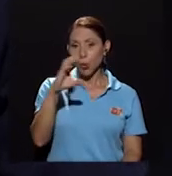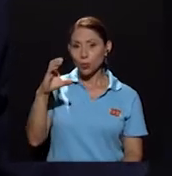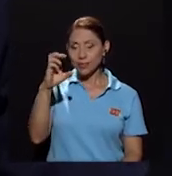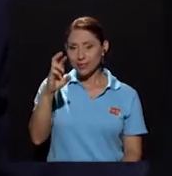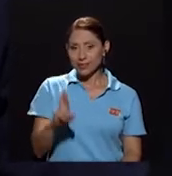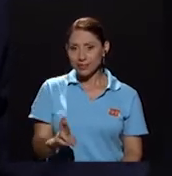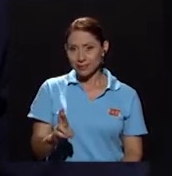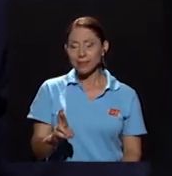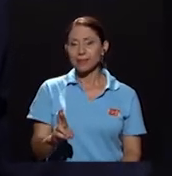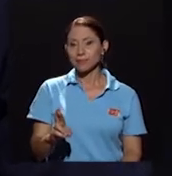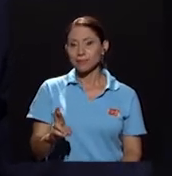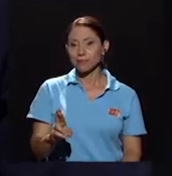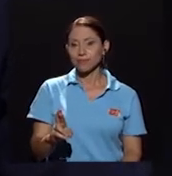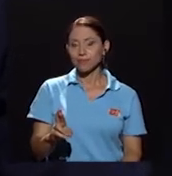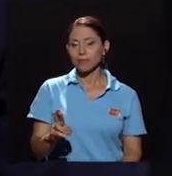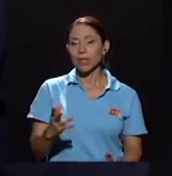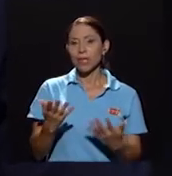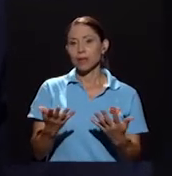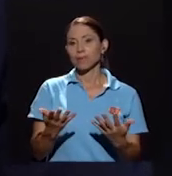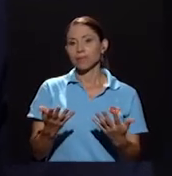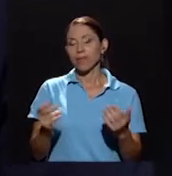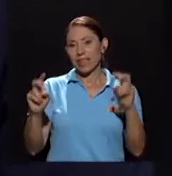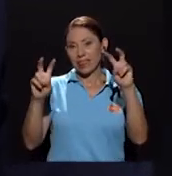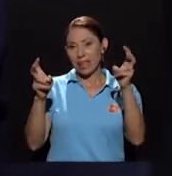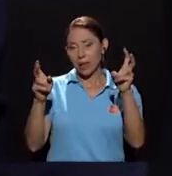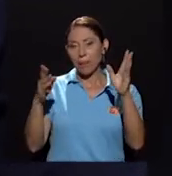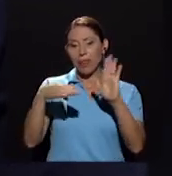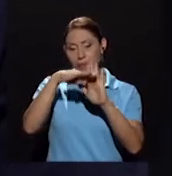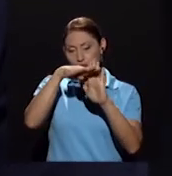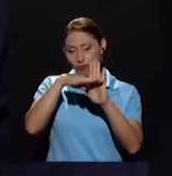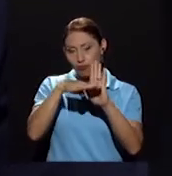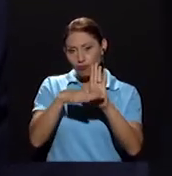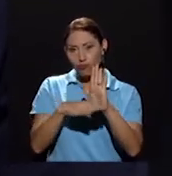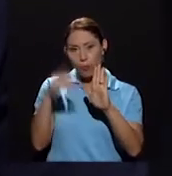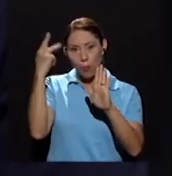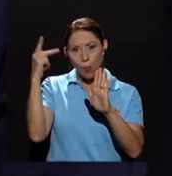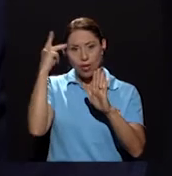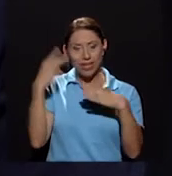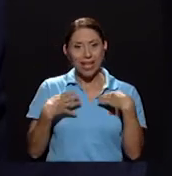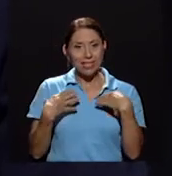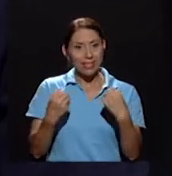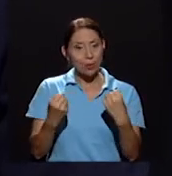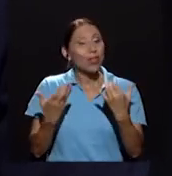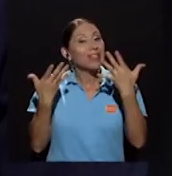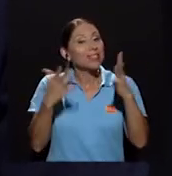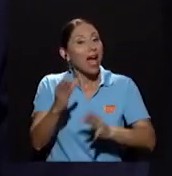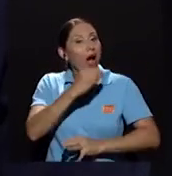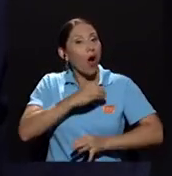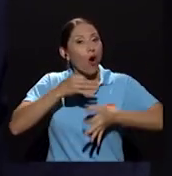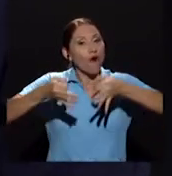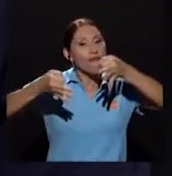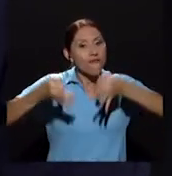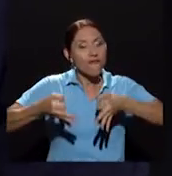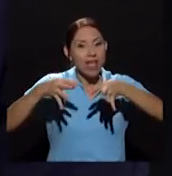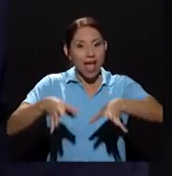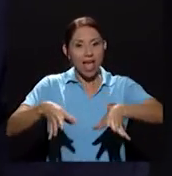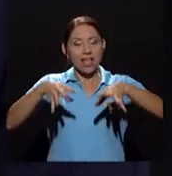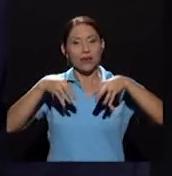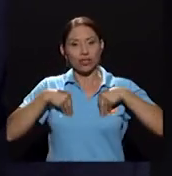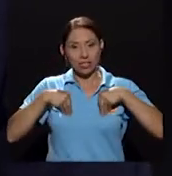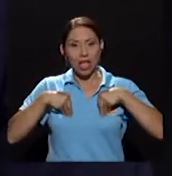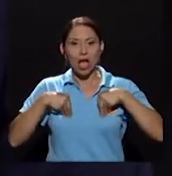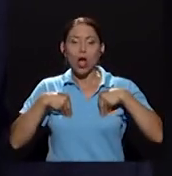en materia de políticas de salud ha sido aceptado oficialmente ante la